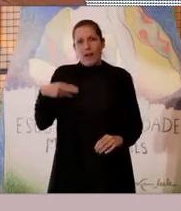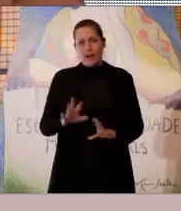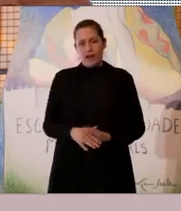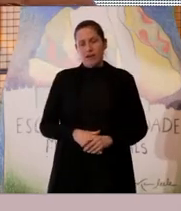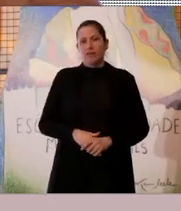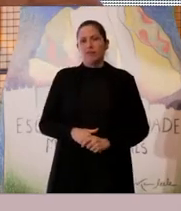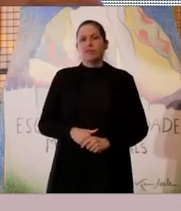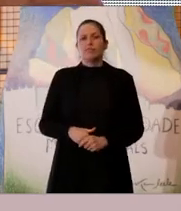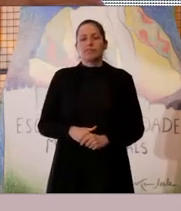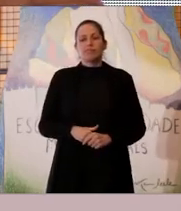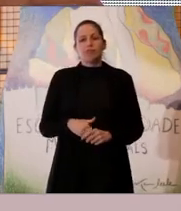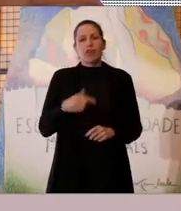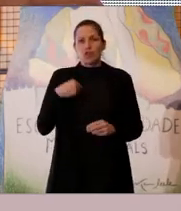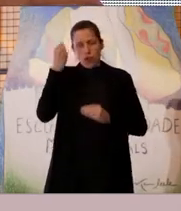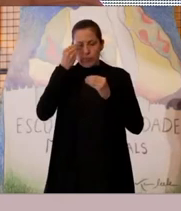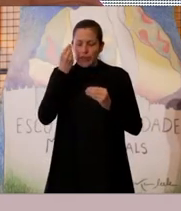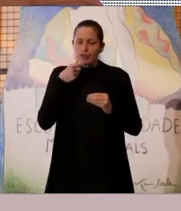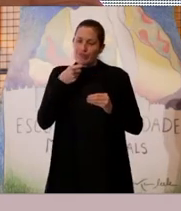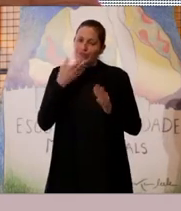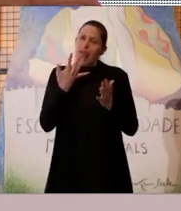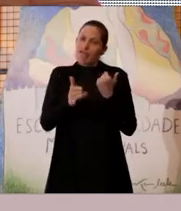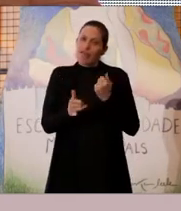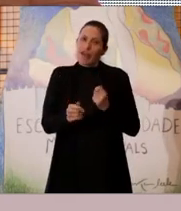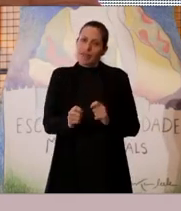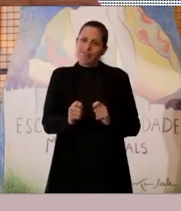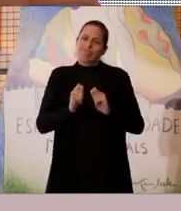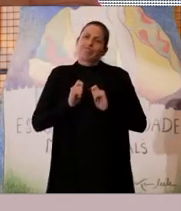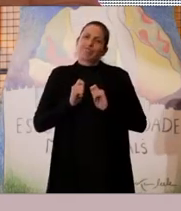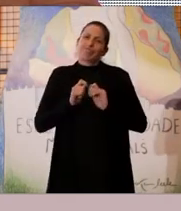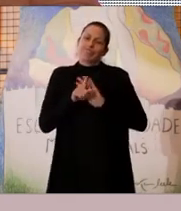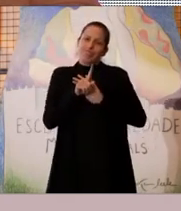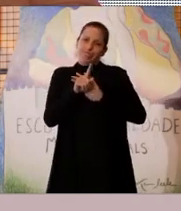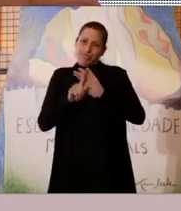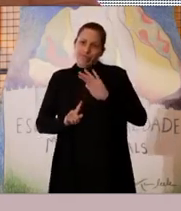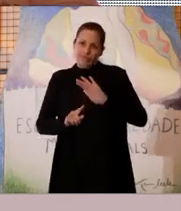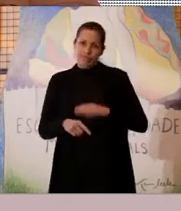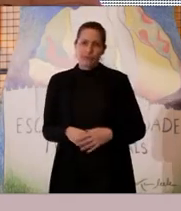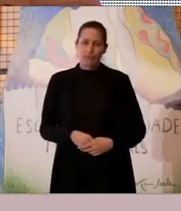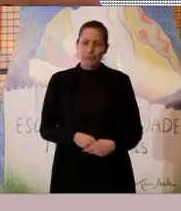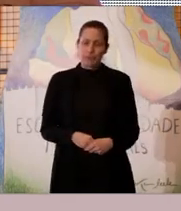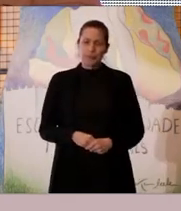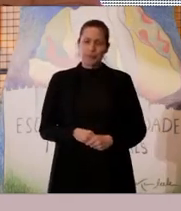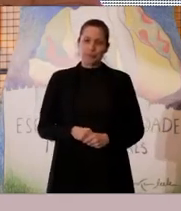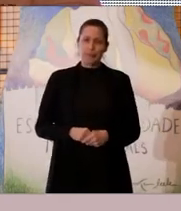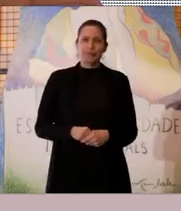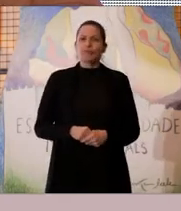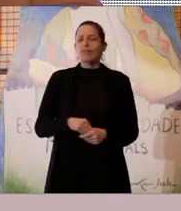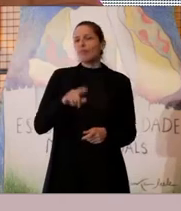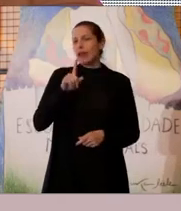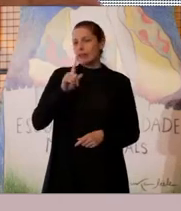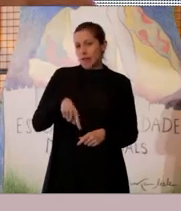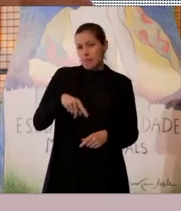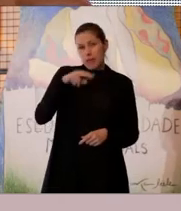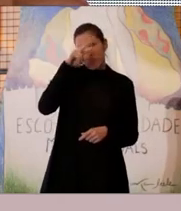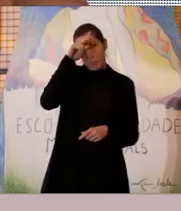son retroceso y luego también me preocupa mucho que todo esto juega a favor Pues